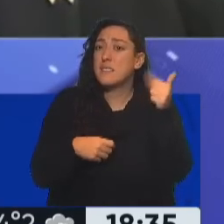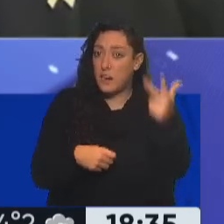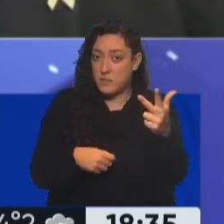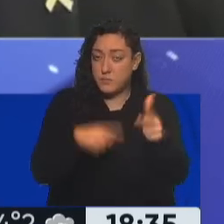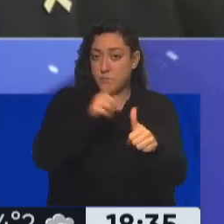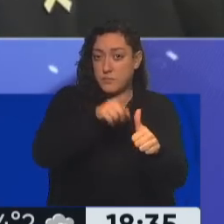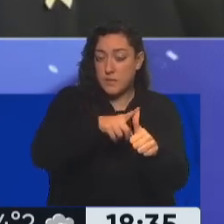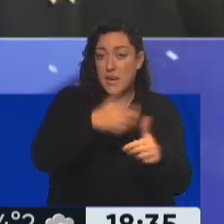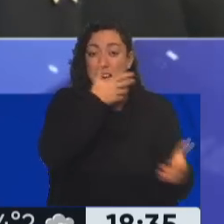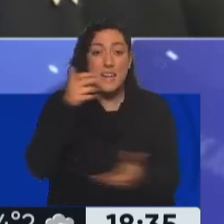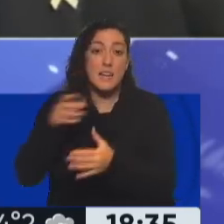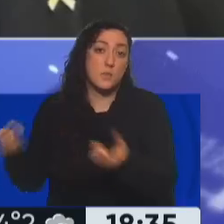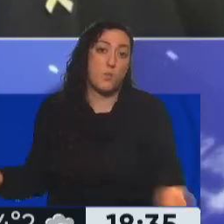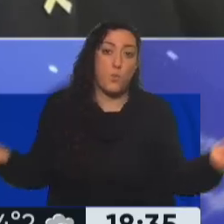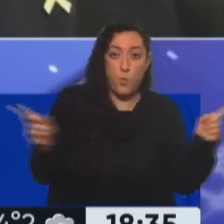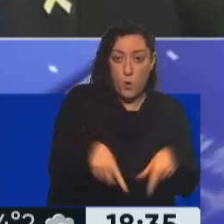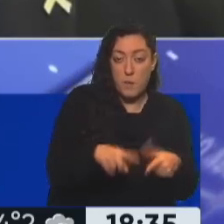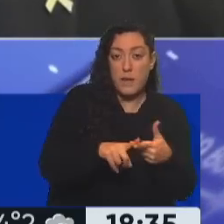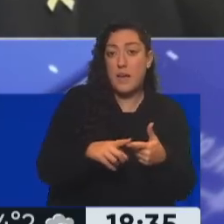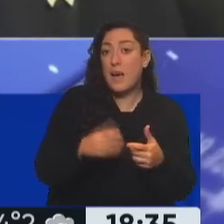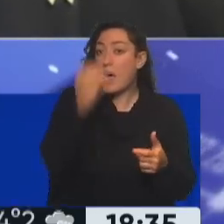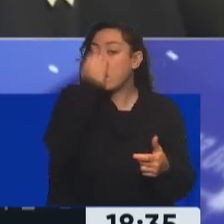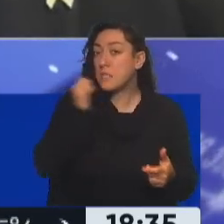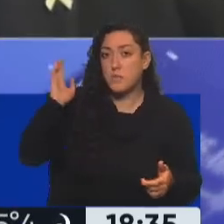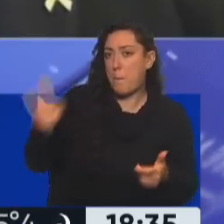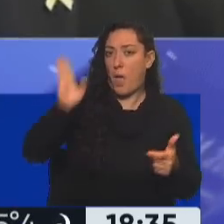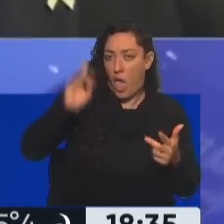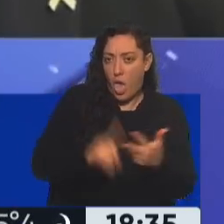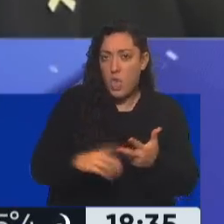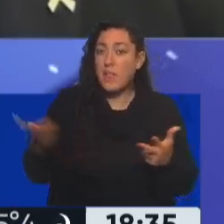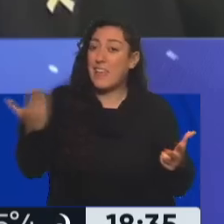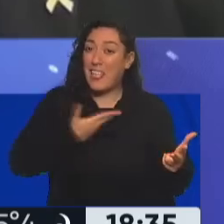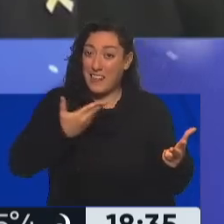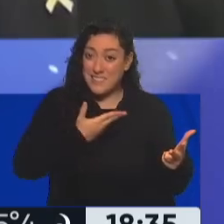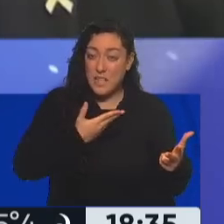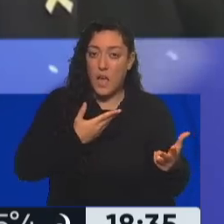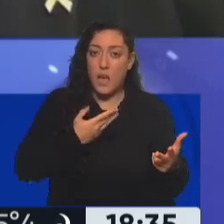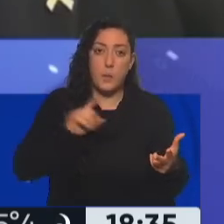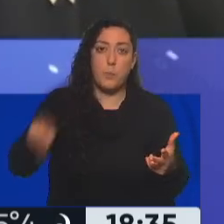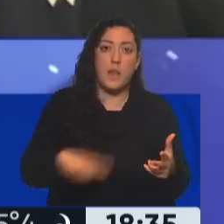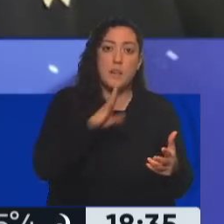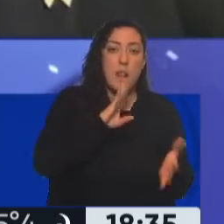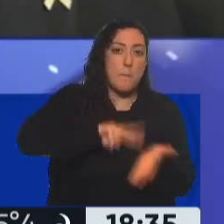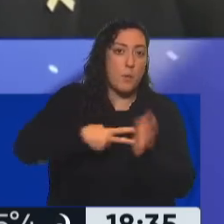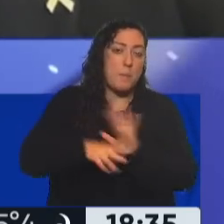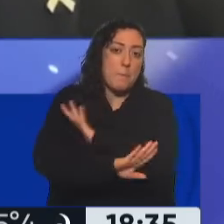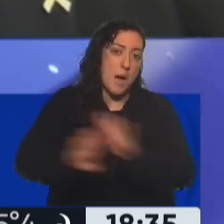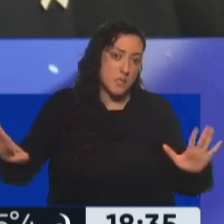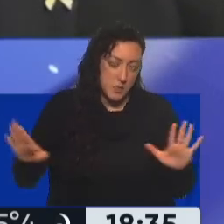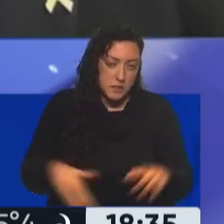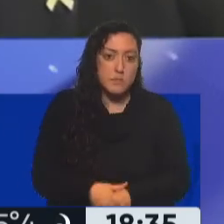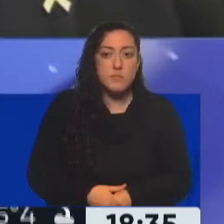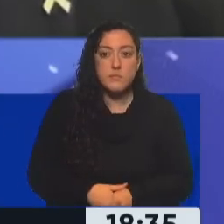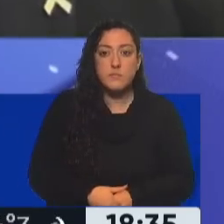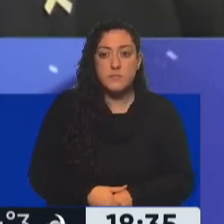rehenes, destruir a Hamás y generar una situación en la cual la Franja de Gaza no sea un problema para Israel. Y dijo que Yair Golan le